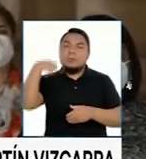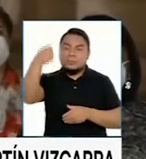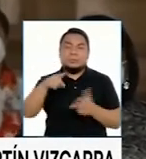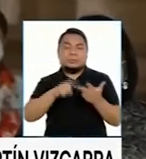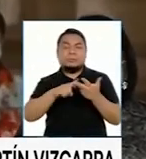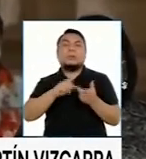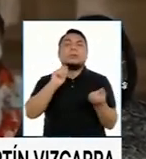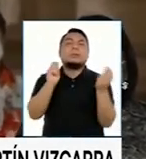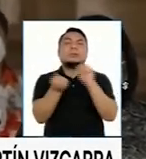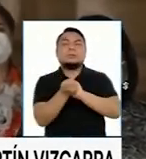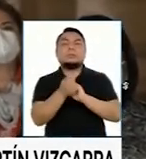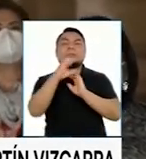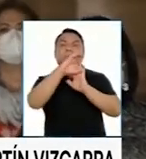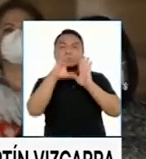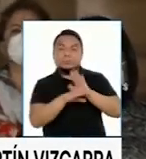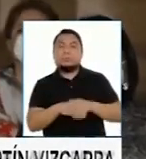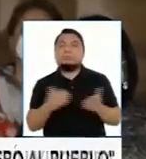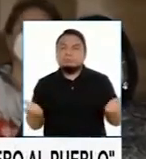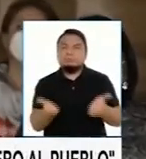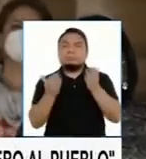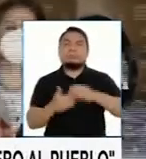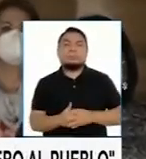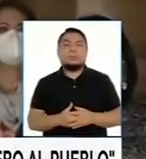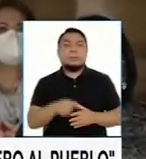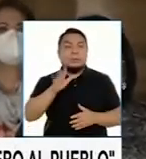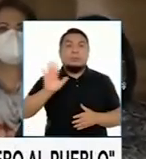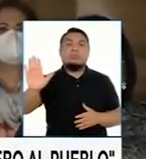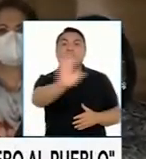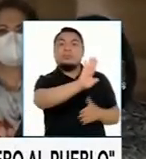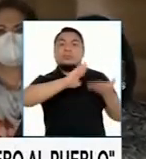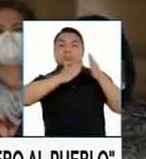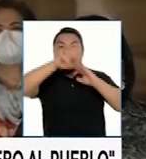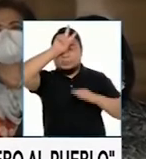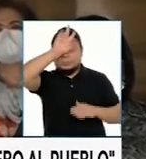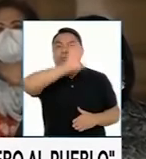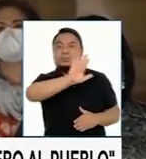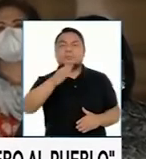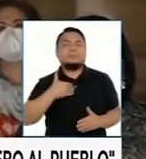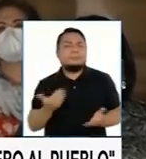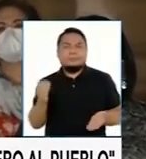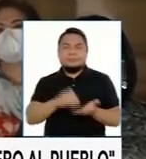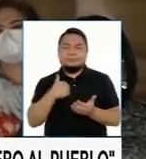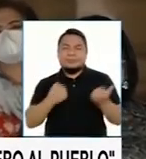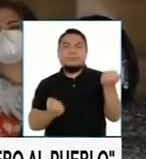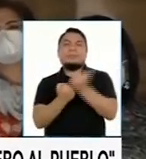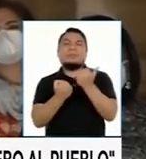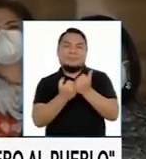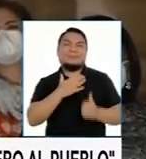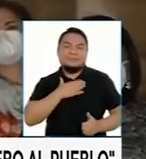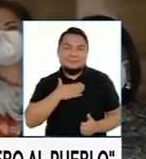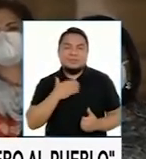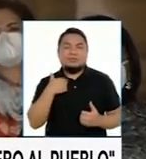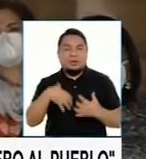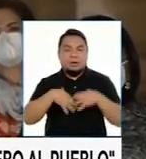vimos cómo el proceso de impeachment, como lo llaman en inglés, tiene todo un proceso de